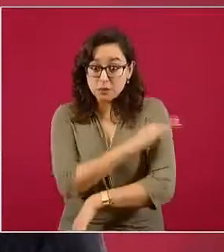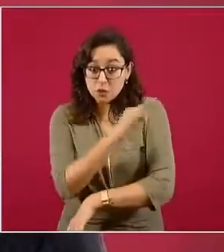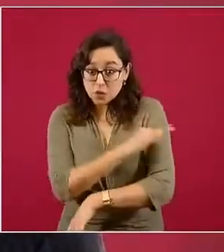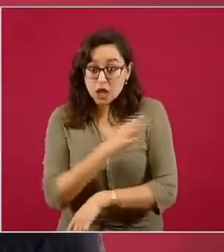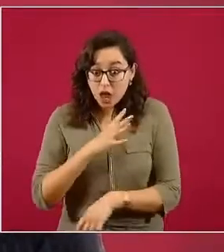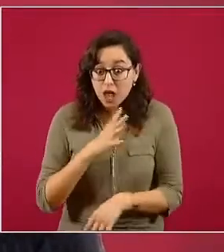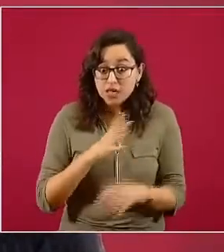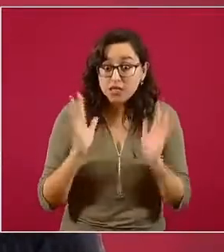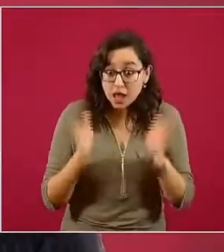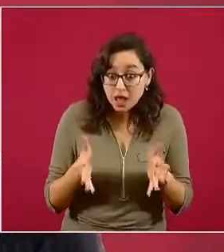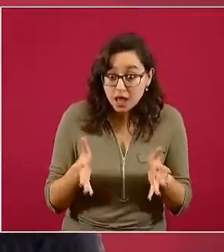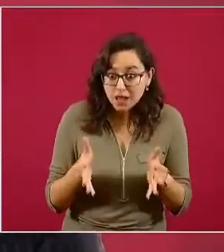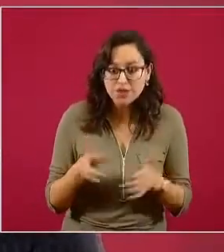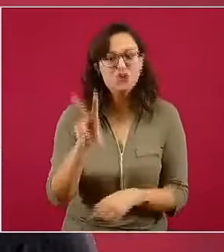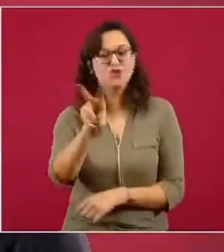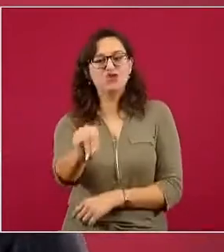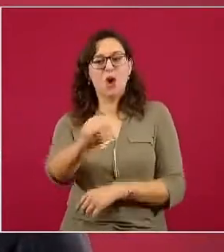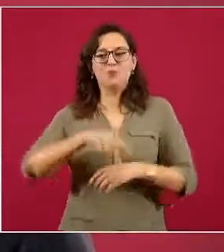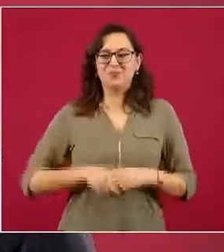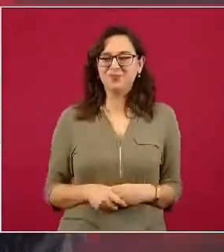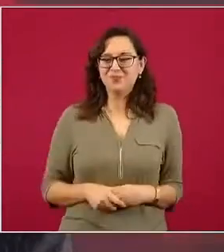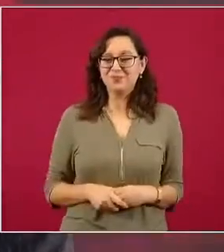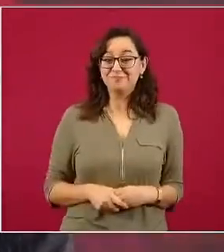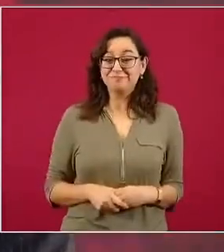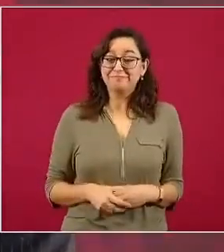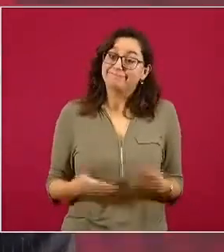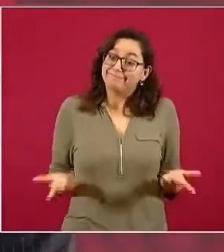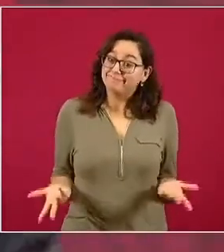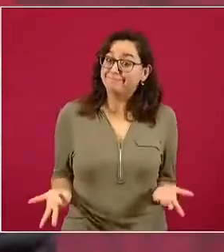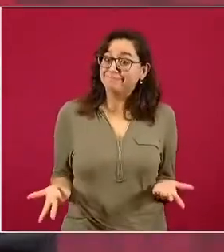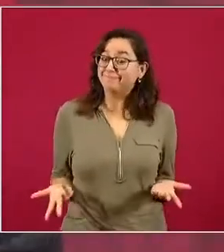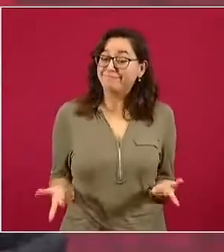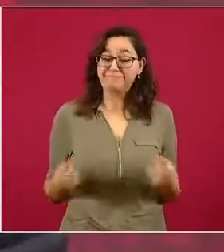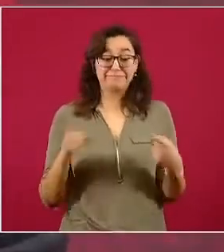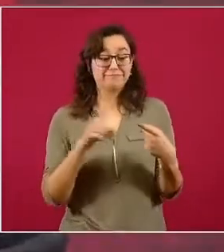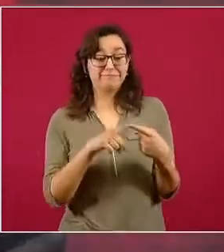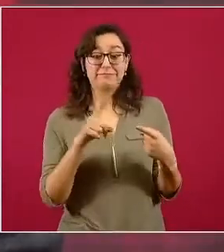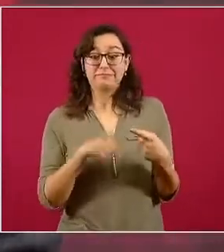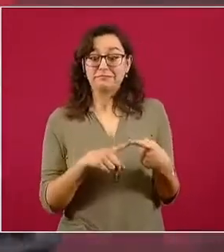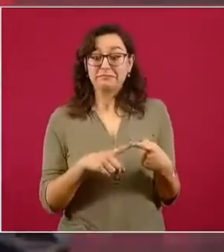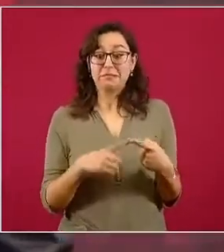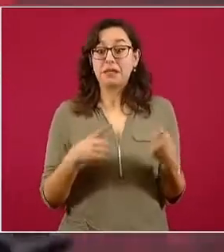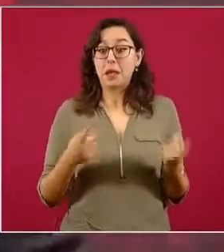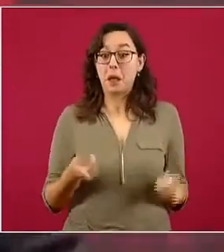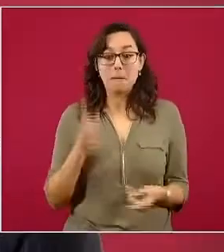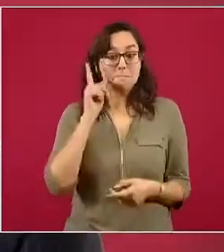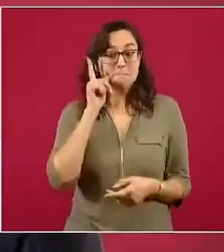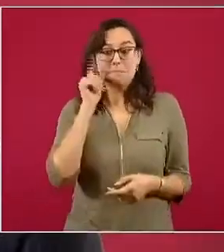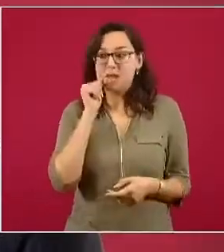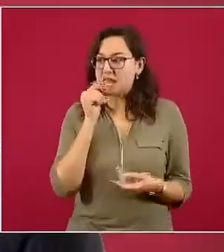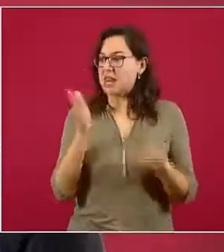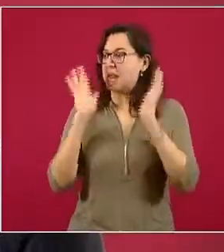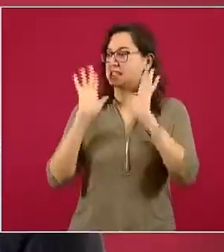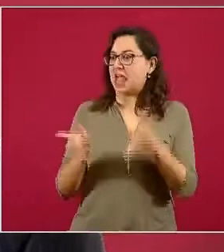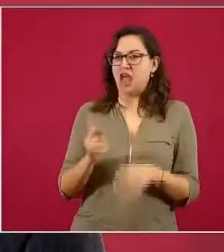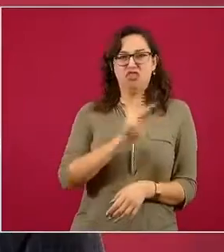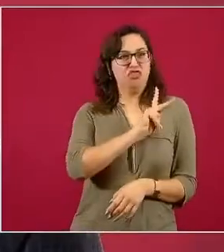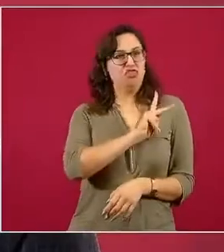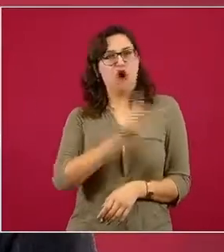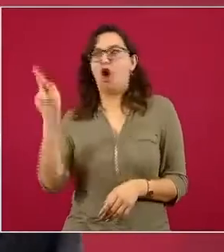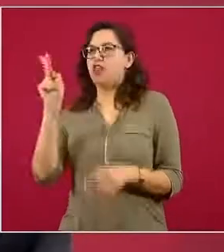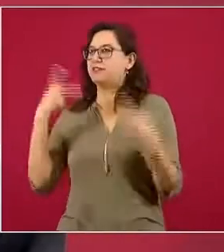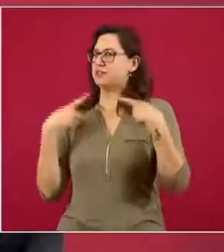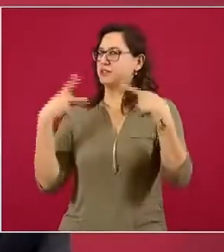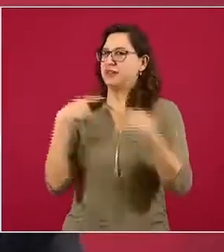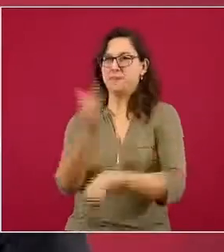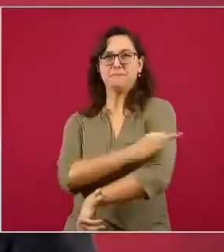No. Entonces, primer elemento de por qué no amanecemos mañana con todo el mundo vacunado,